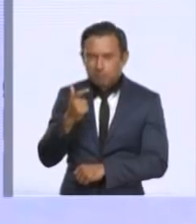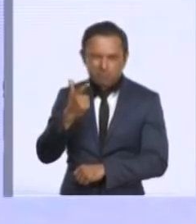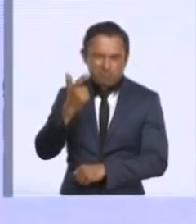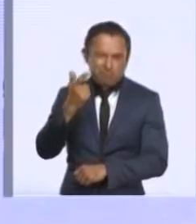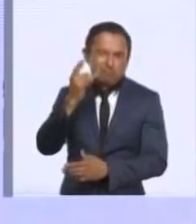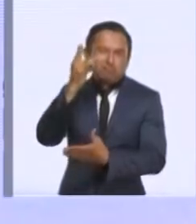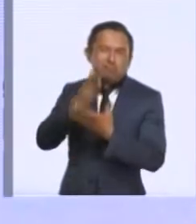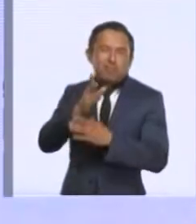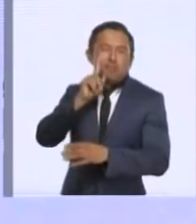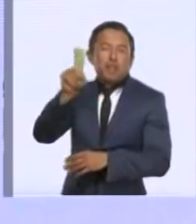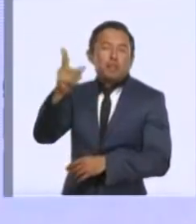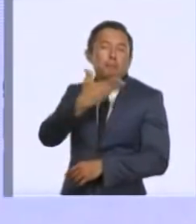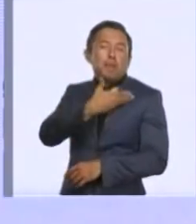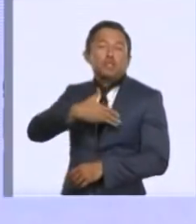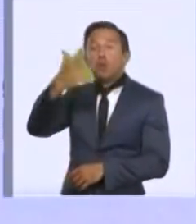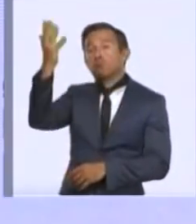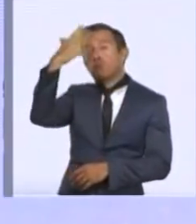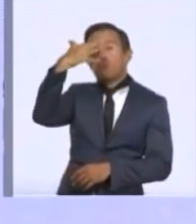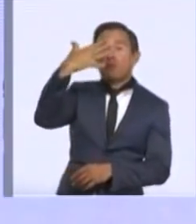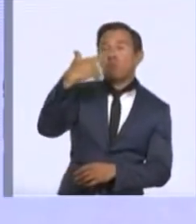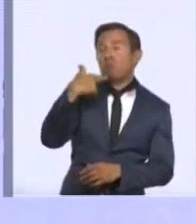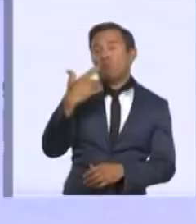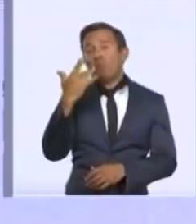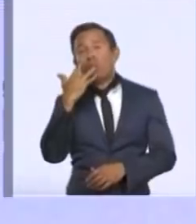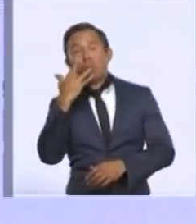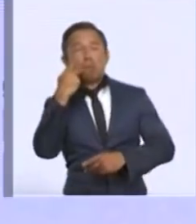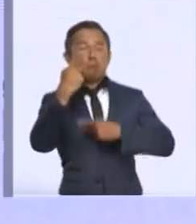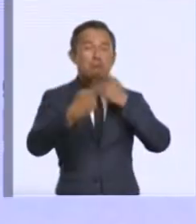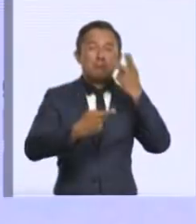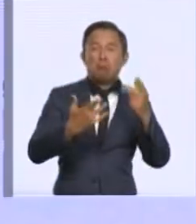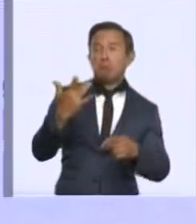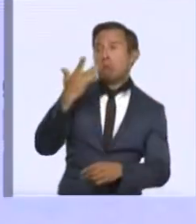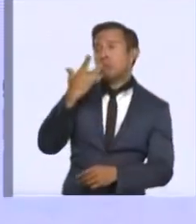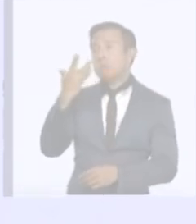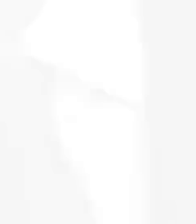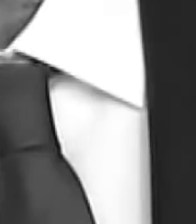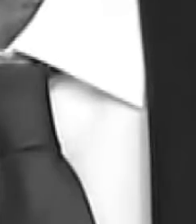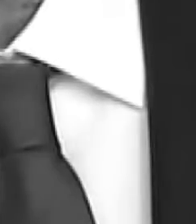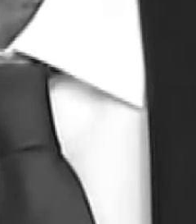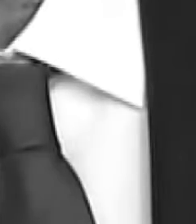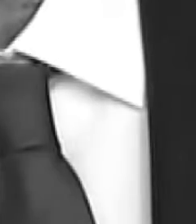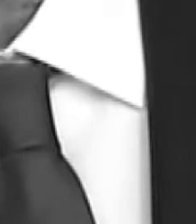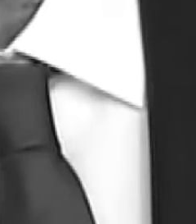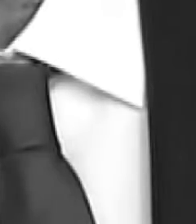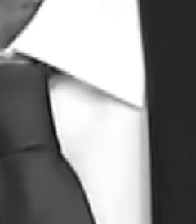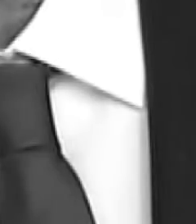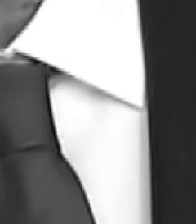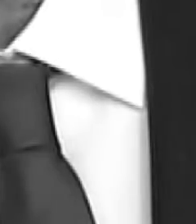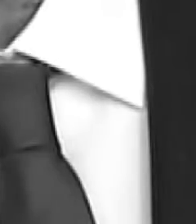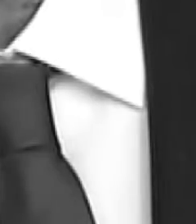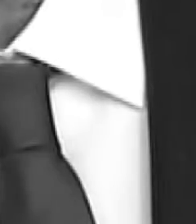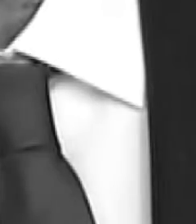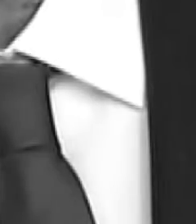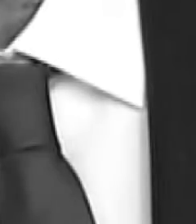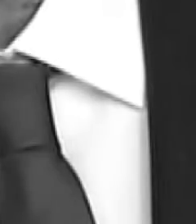presumido, pues no tiene un avión como el de Peña que costó 7.500 millones de pesos.